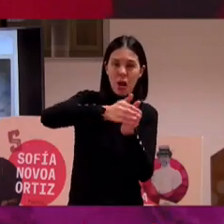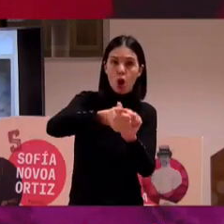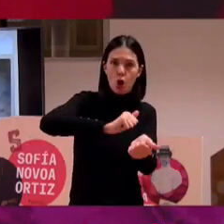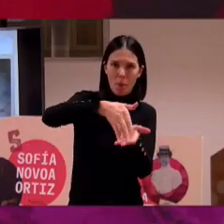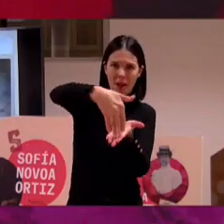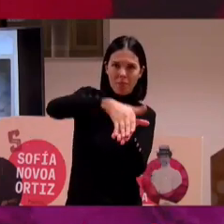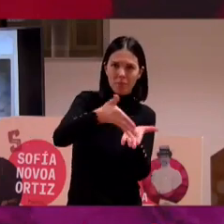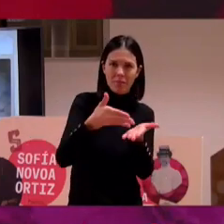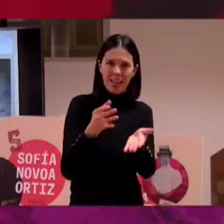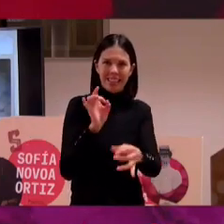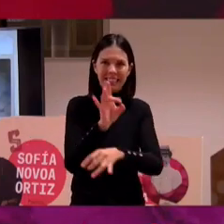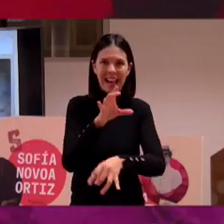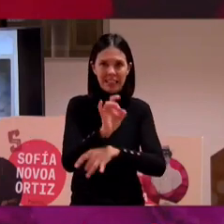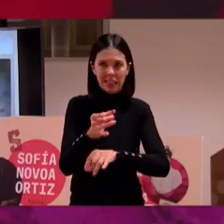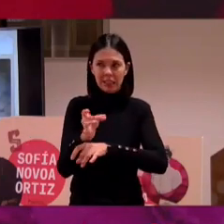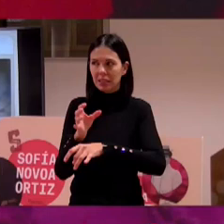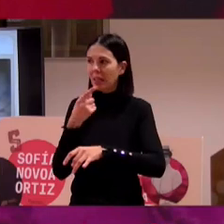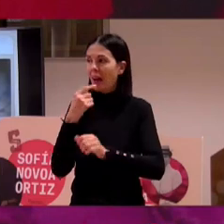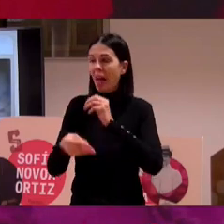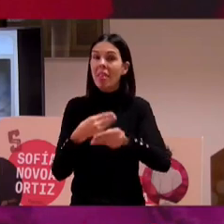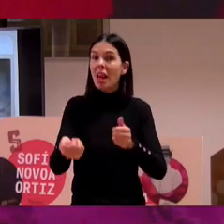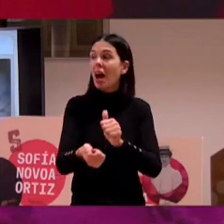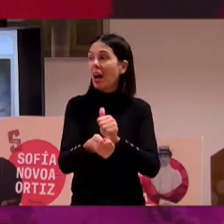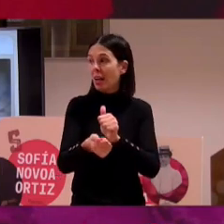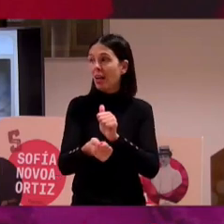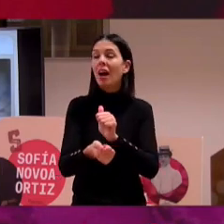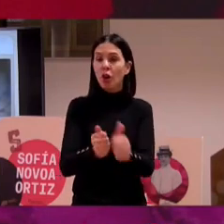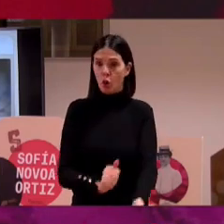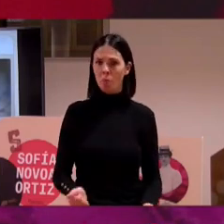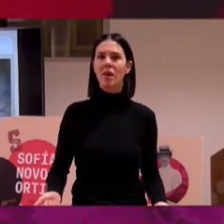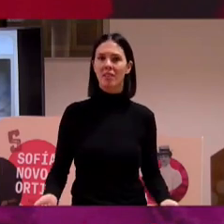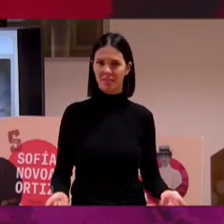facía copias con papel calcante, e puña, ademais,